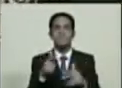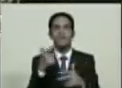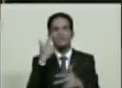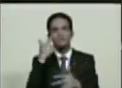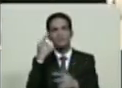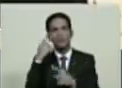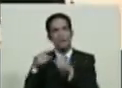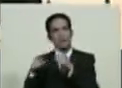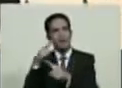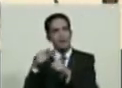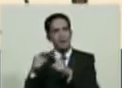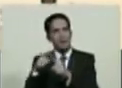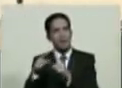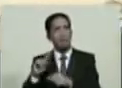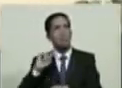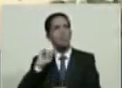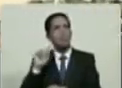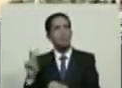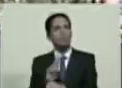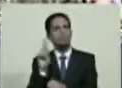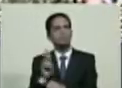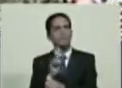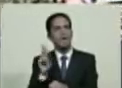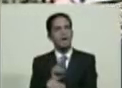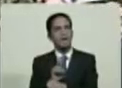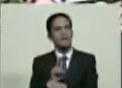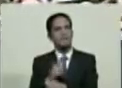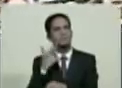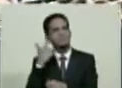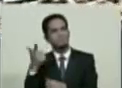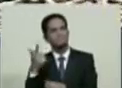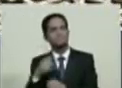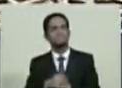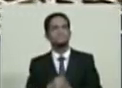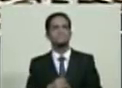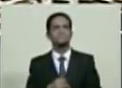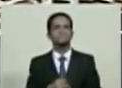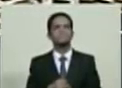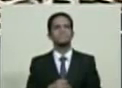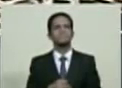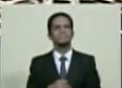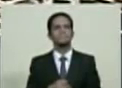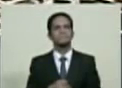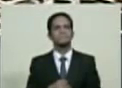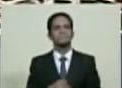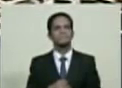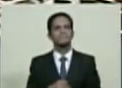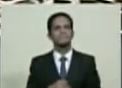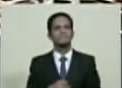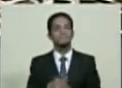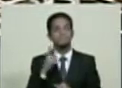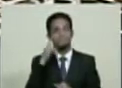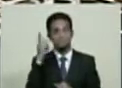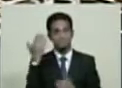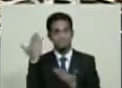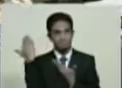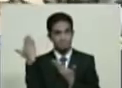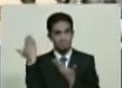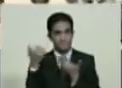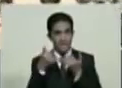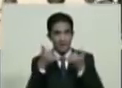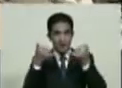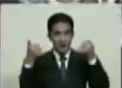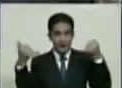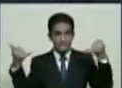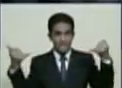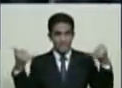criminalístico que utilizaban para cometer esta fechoría. Este cable que ustedes ven aquí,